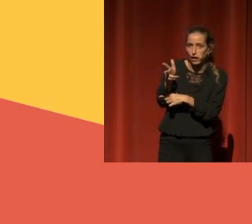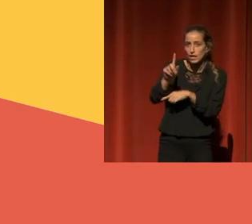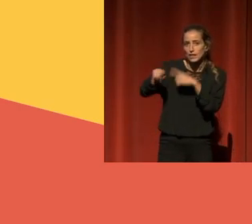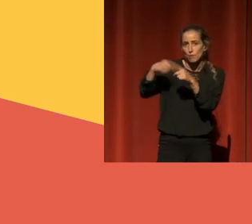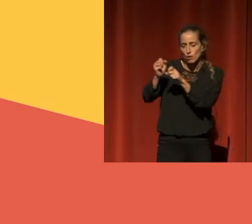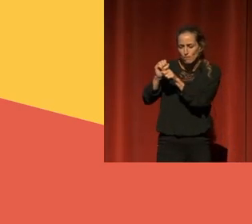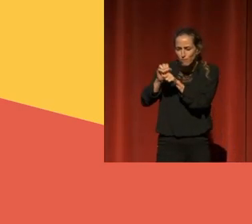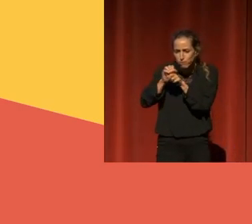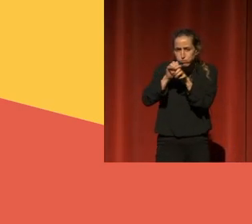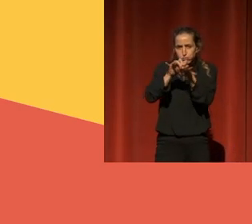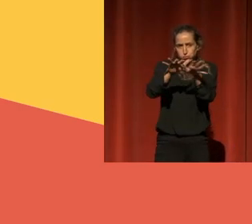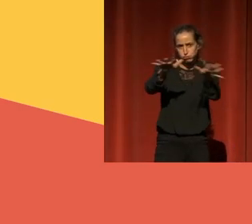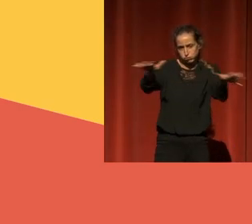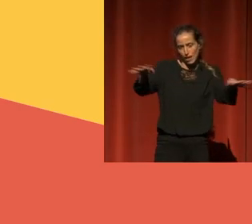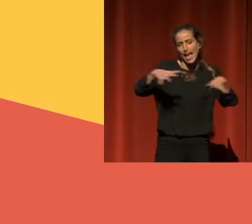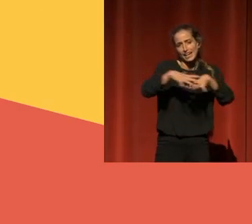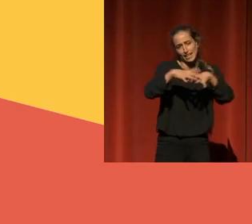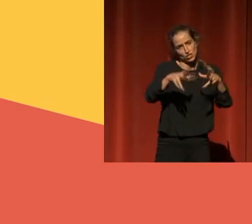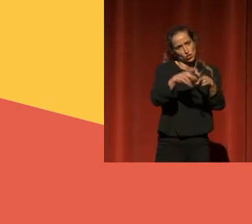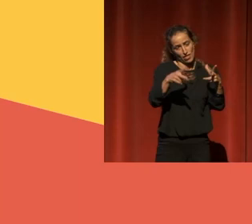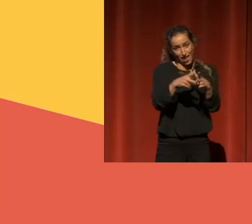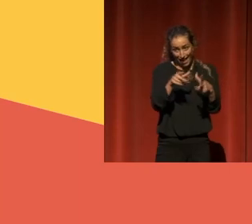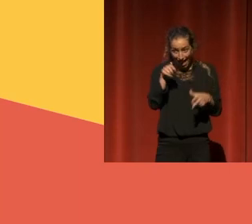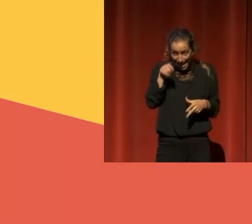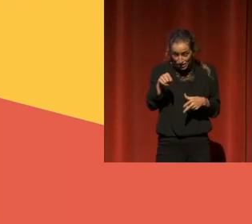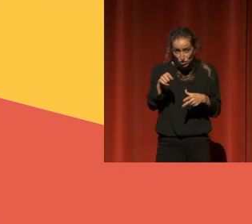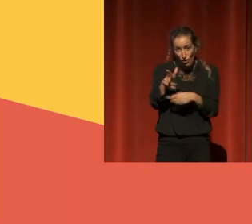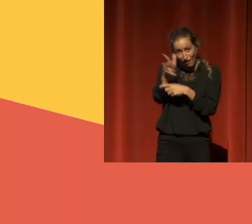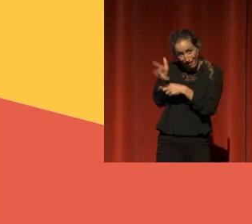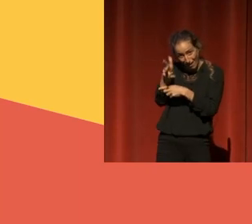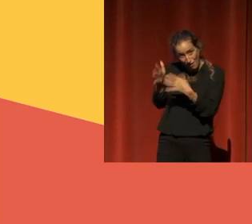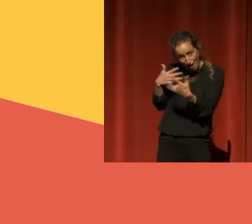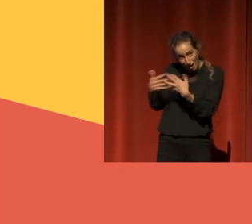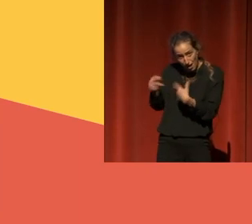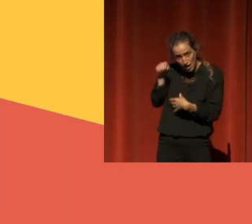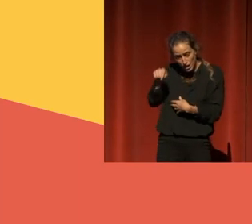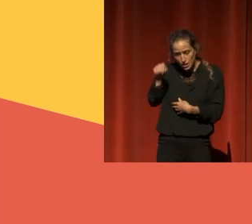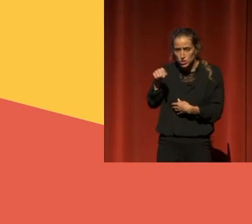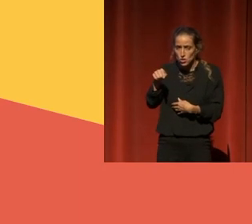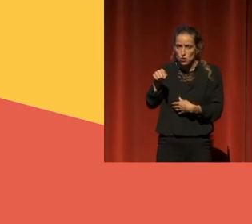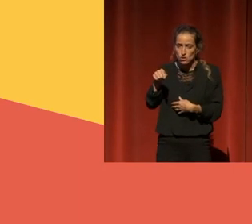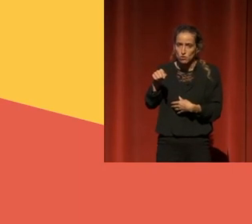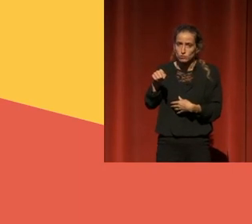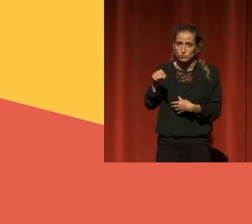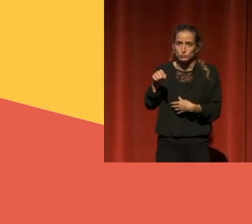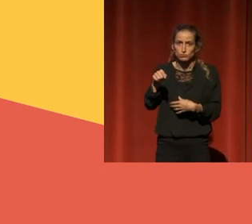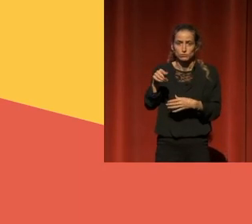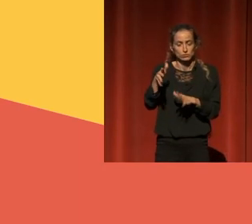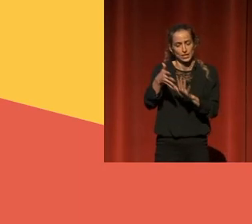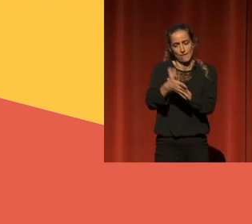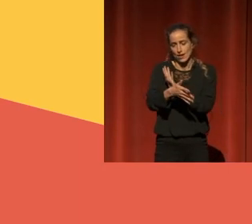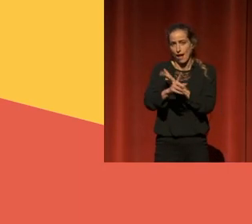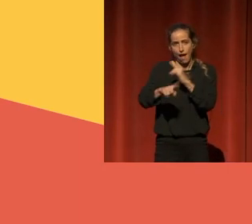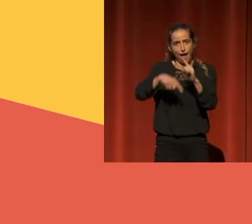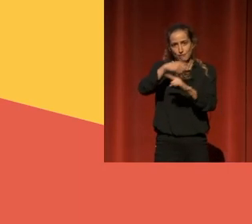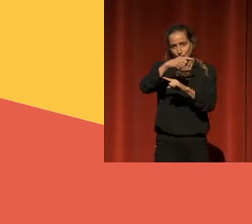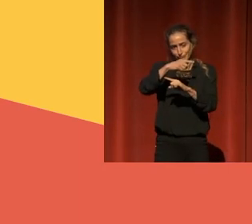redes sociales estas actuaciones han llevado a modificar eh la legislación